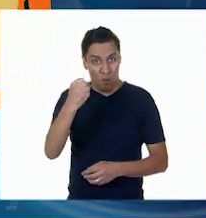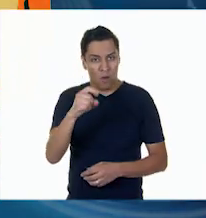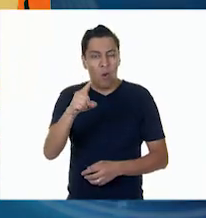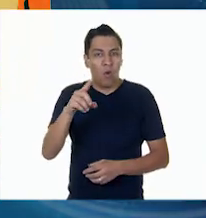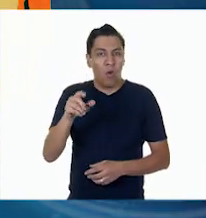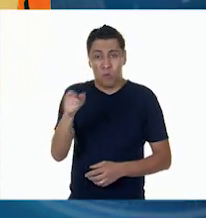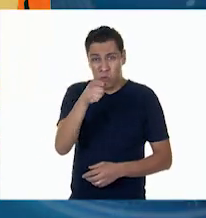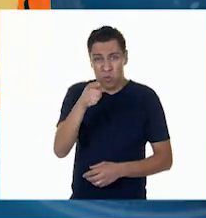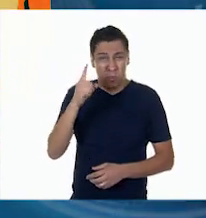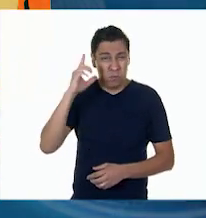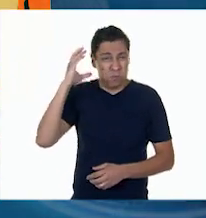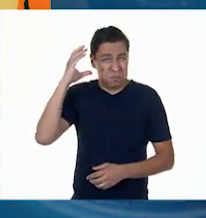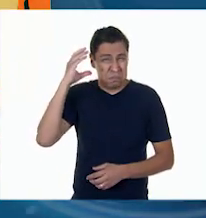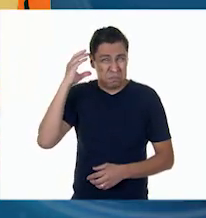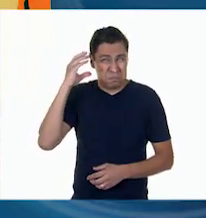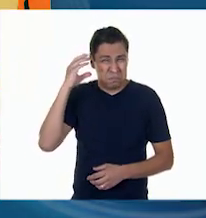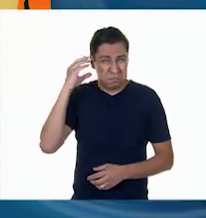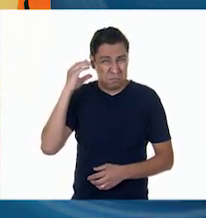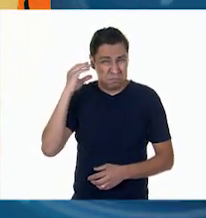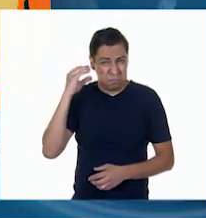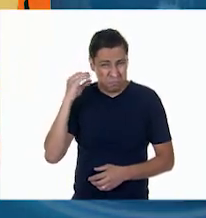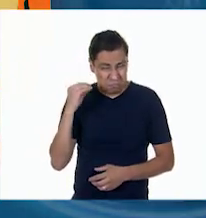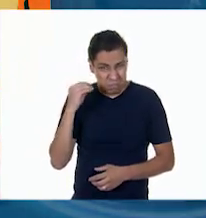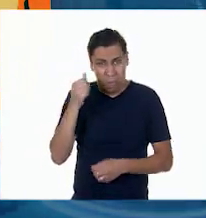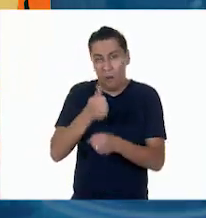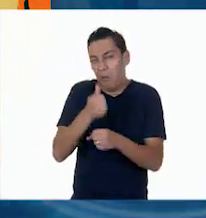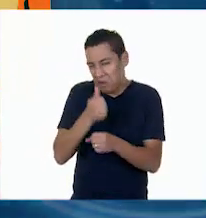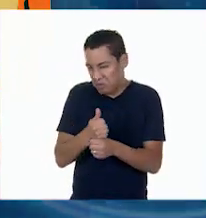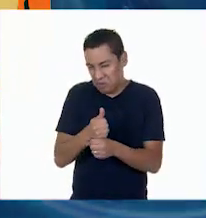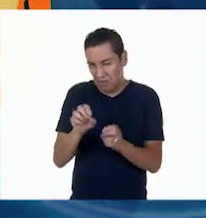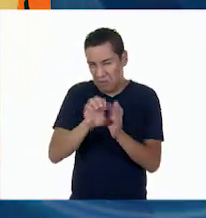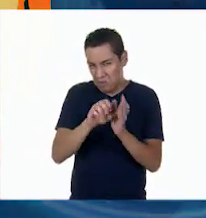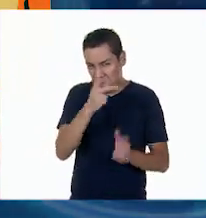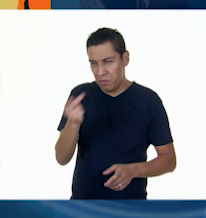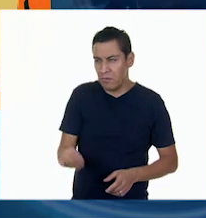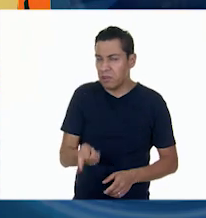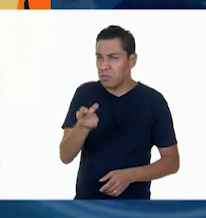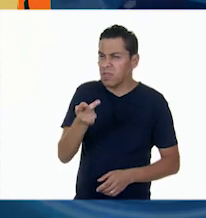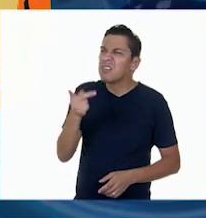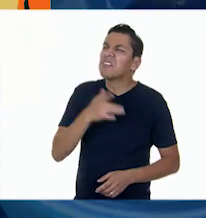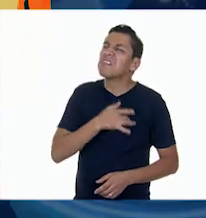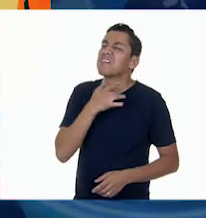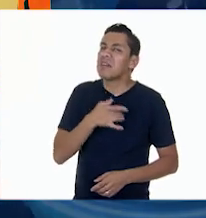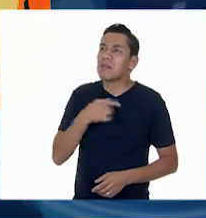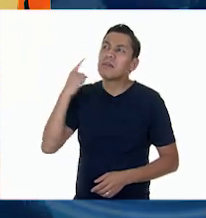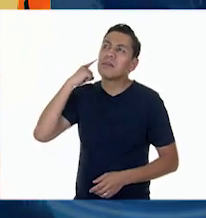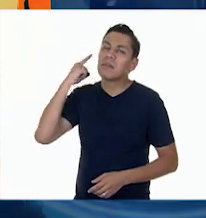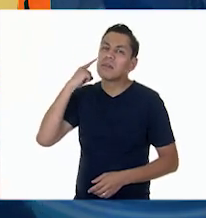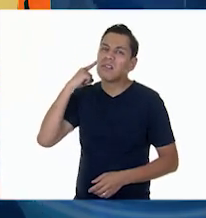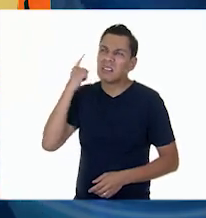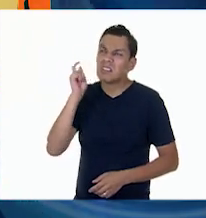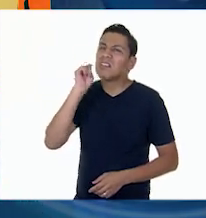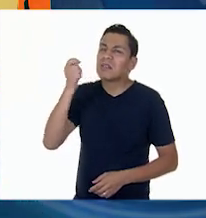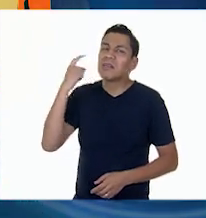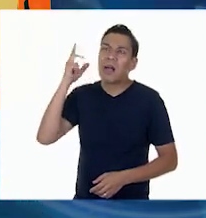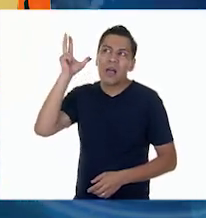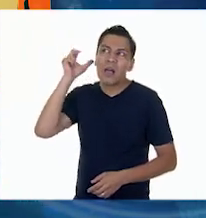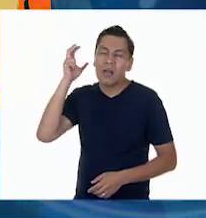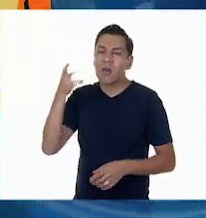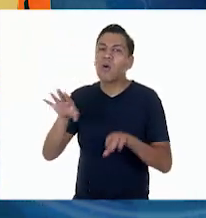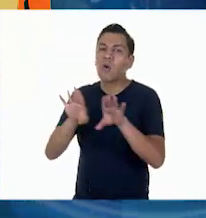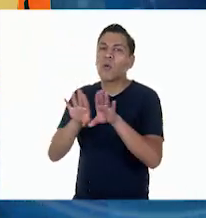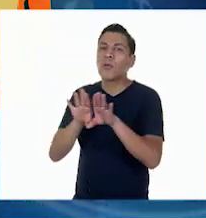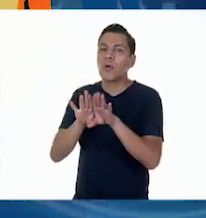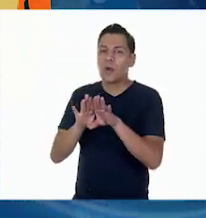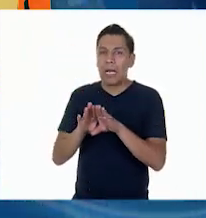la audición, pueden preguntarle a lo mejor a sus abuelos, a sus papás o a alguien que ha escuchado